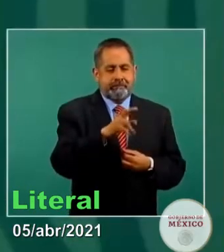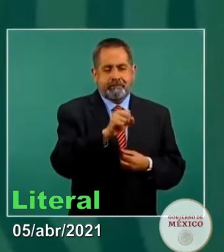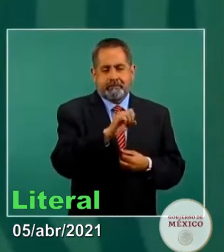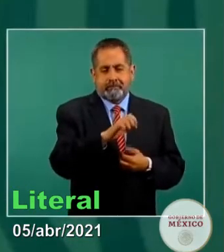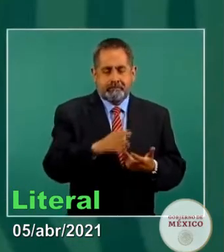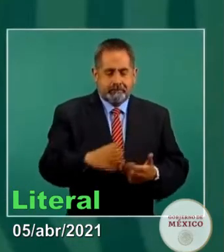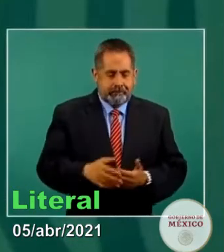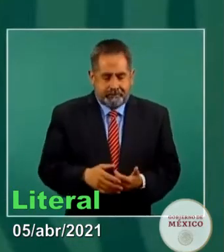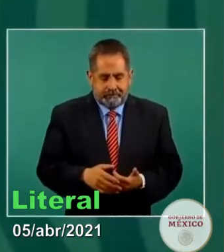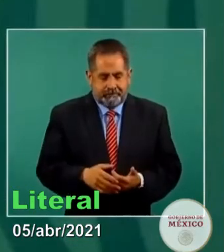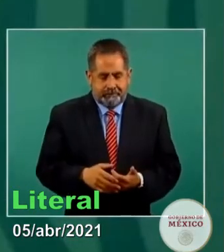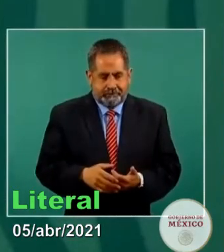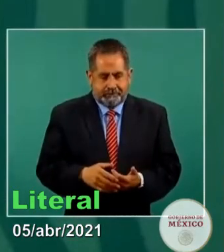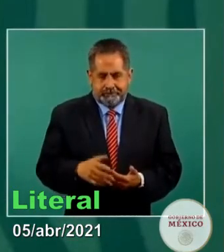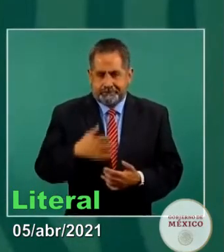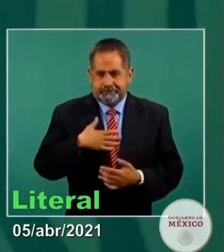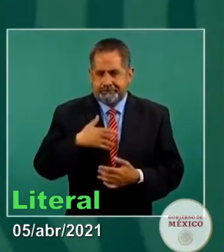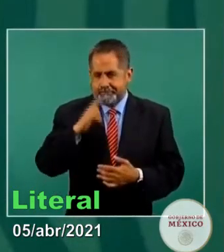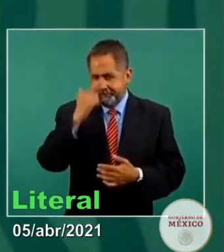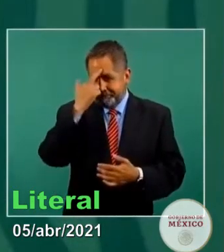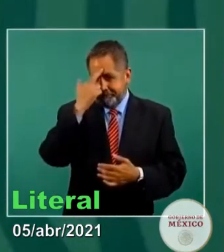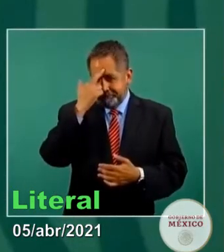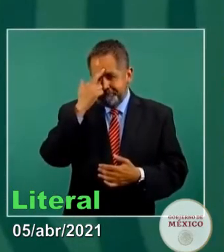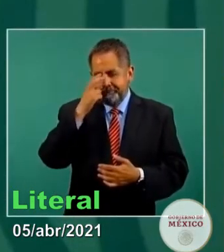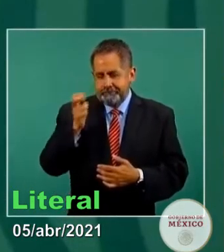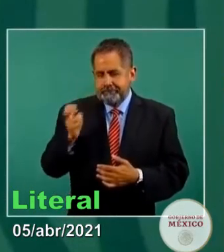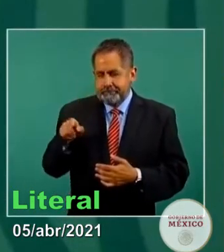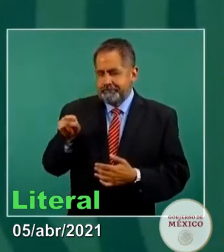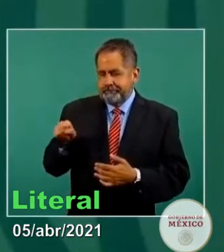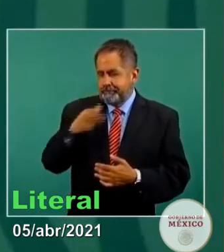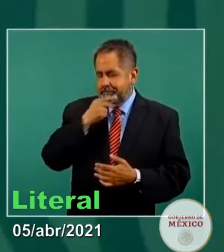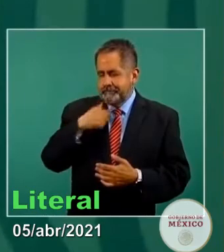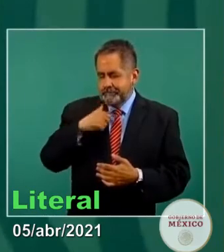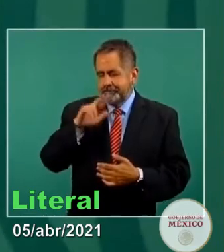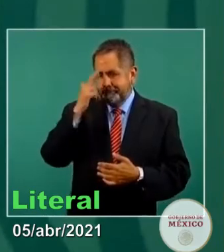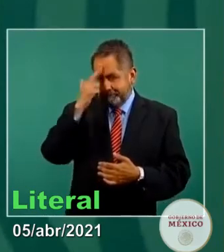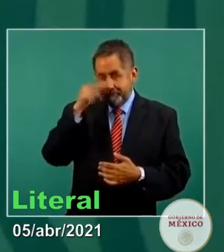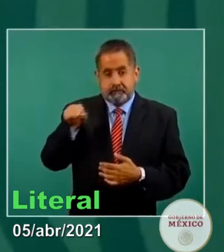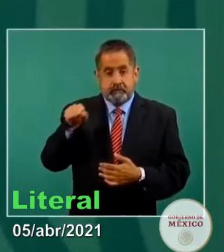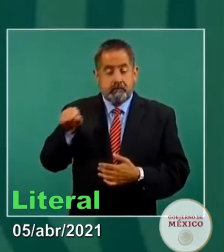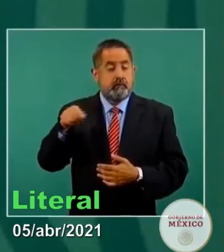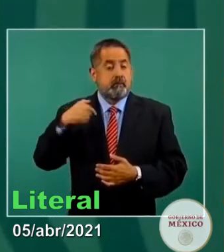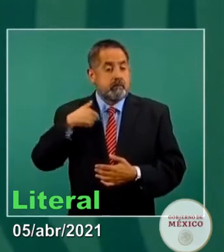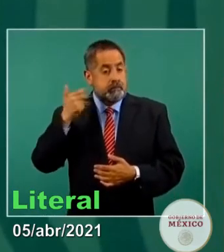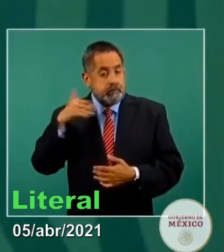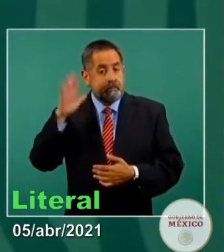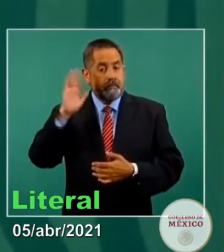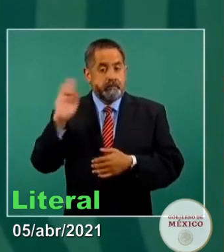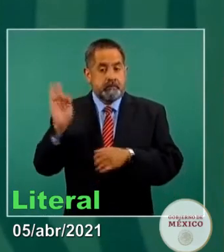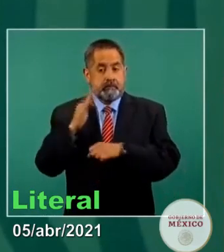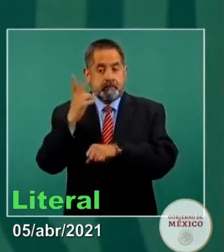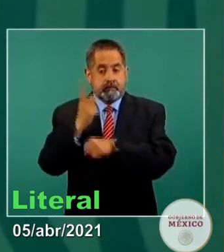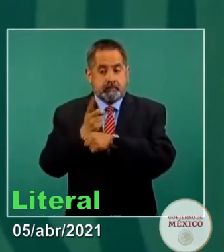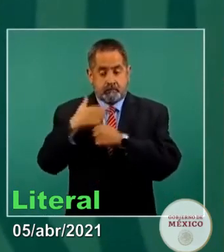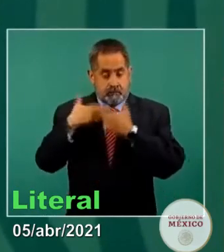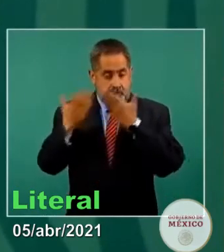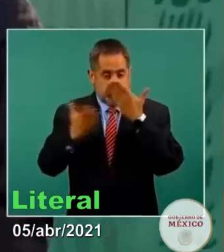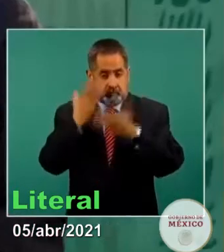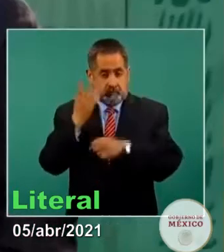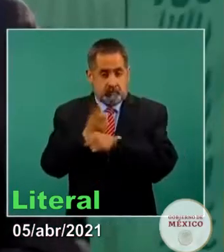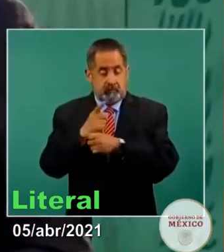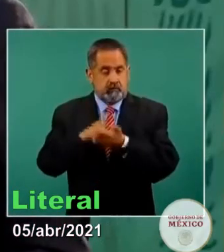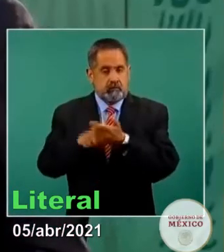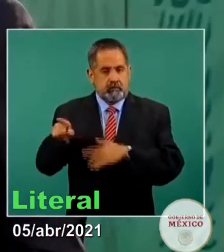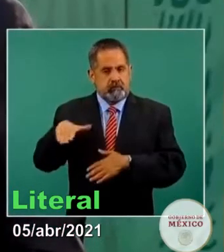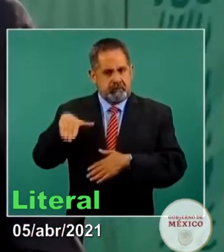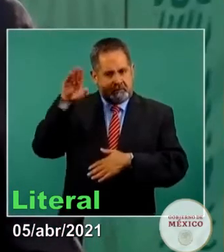Lo recuerdo porque yo estaba en la facultad en ese entonces. Él es